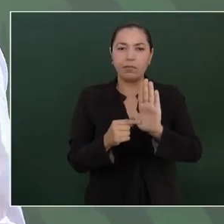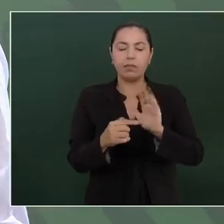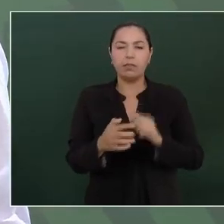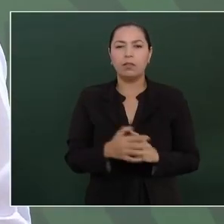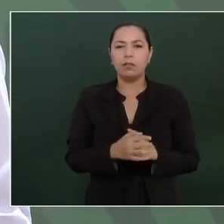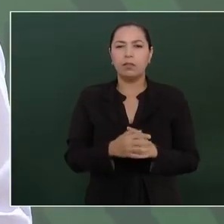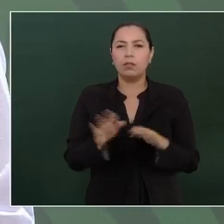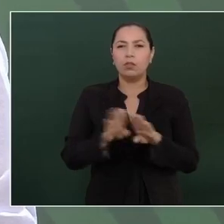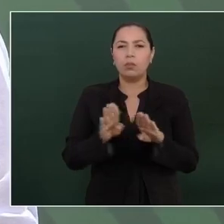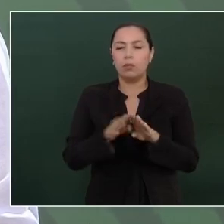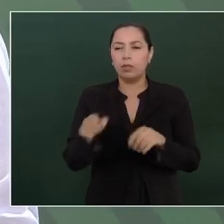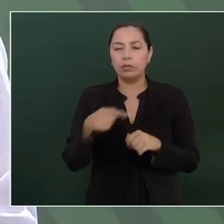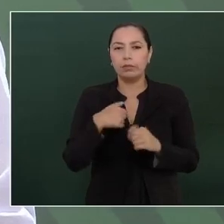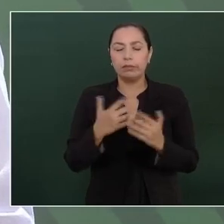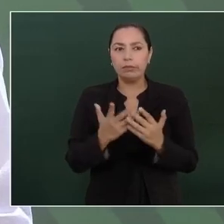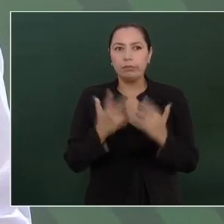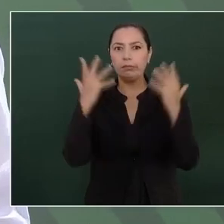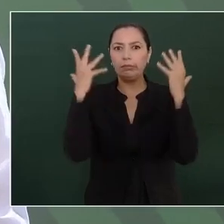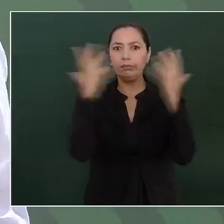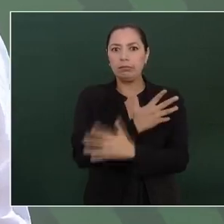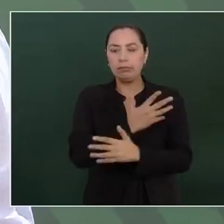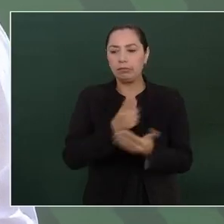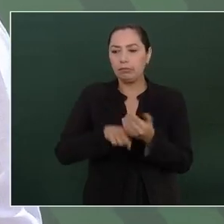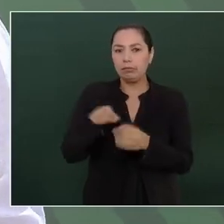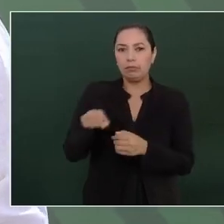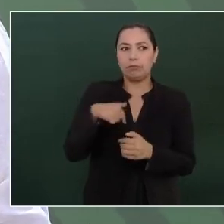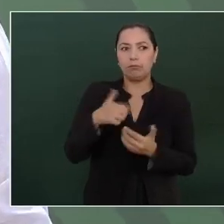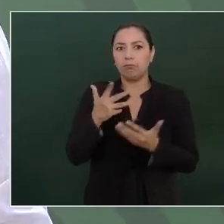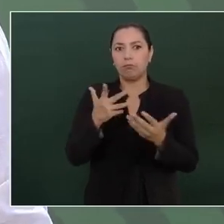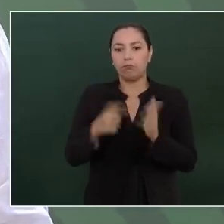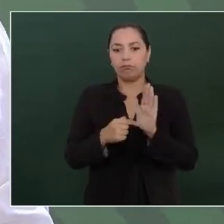fue como machetazo a caballo de espada,